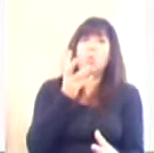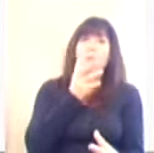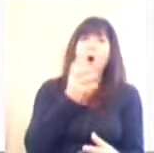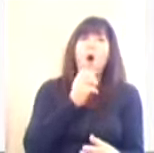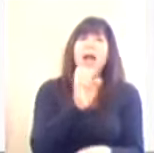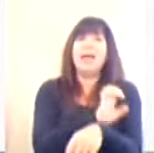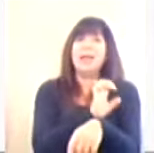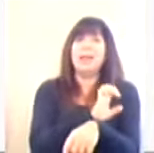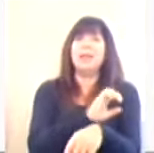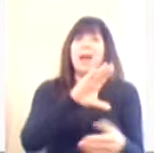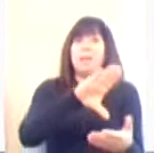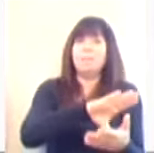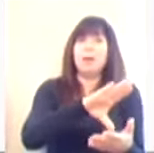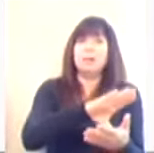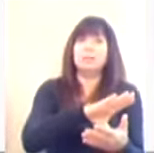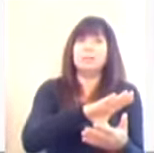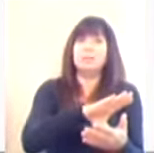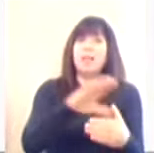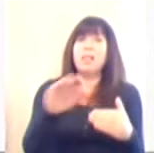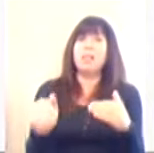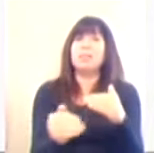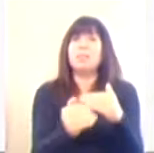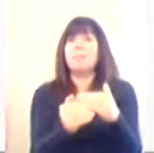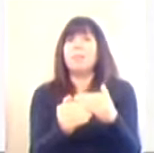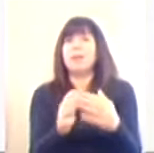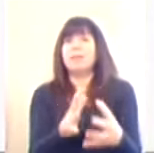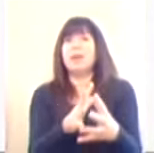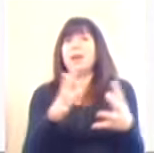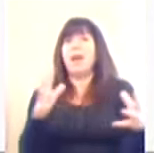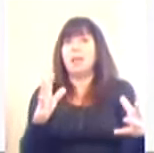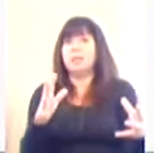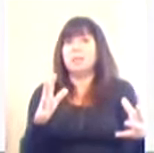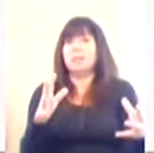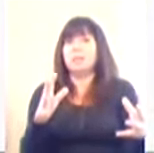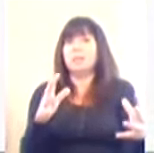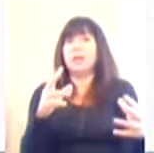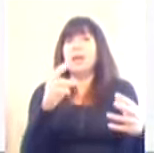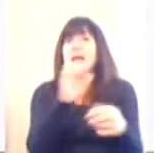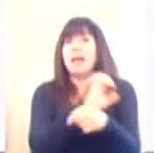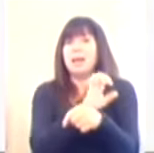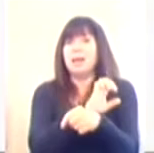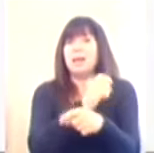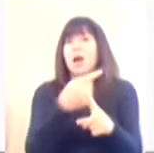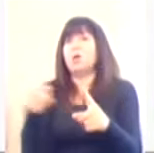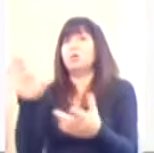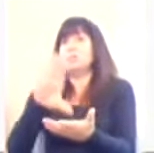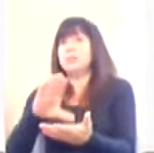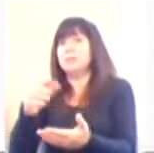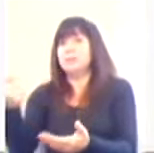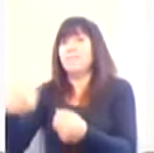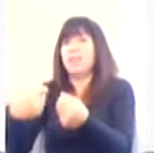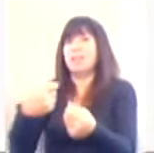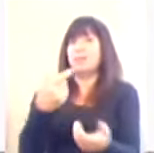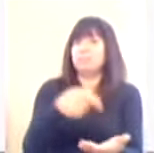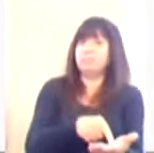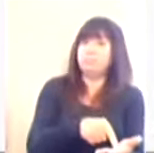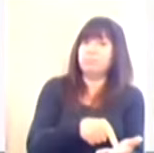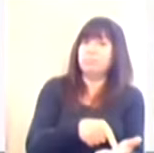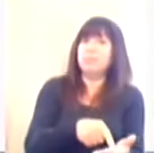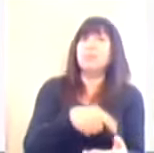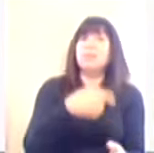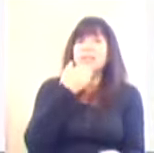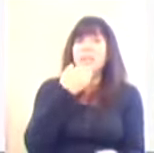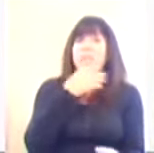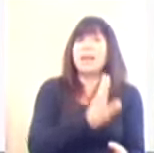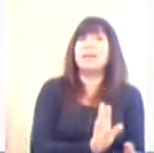depende fuertemente de fósiles y todos o gran parte de esos fósiles son energía importada. Y el sector generación va a